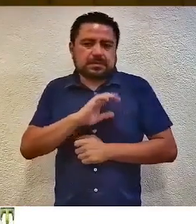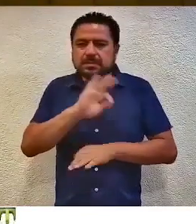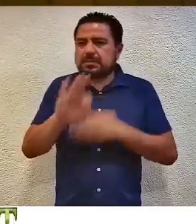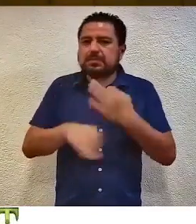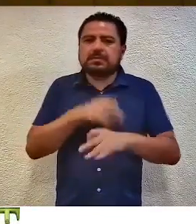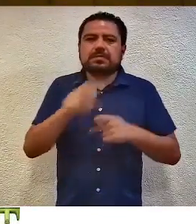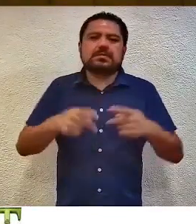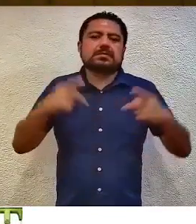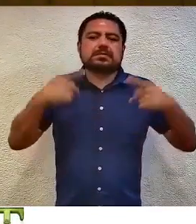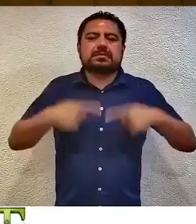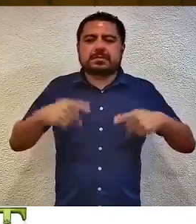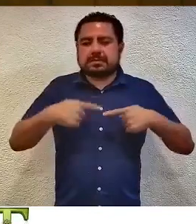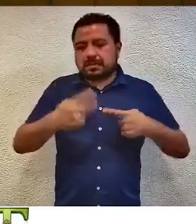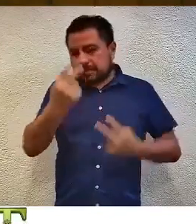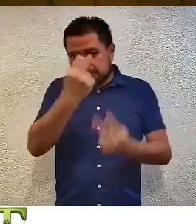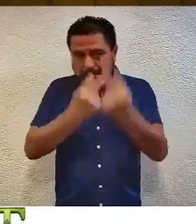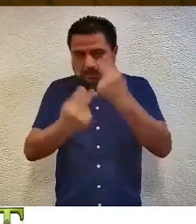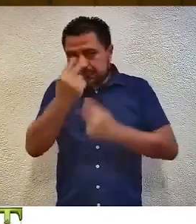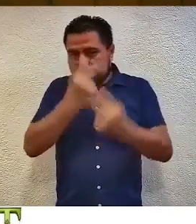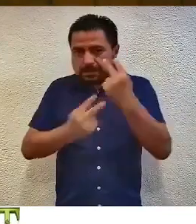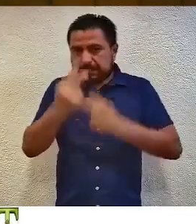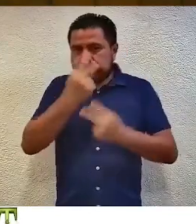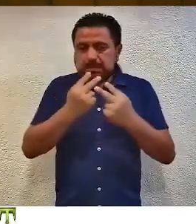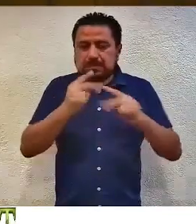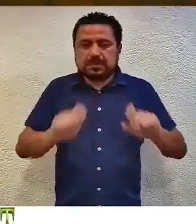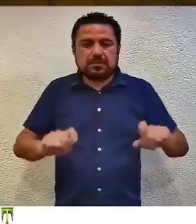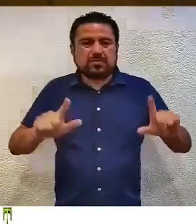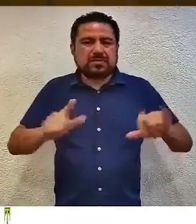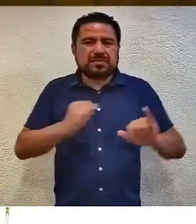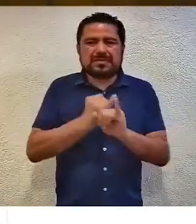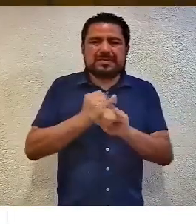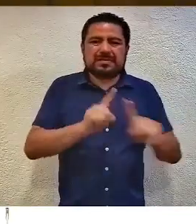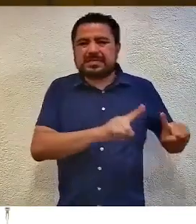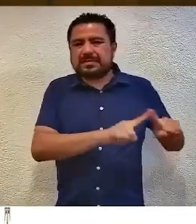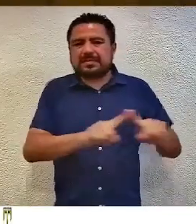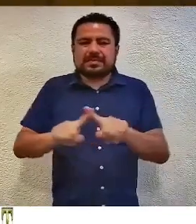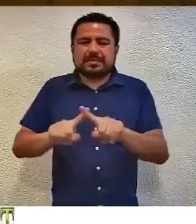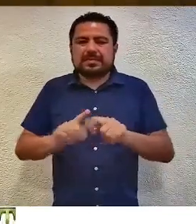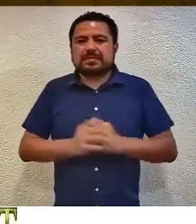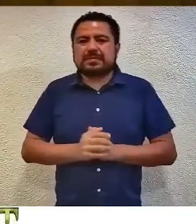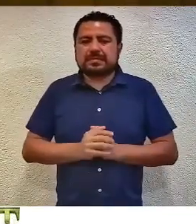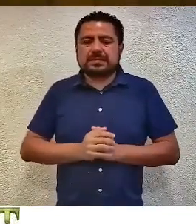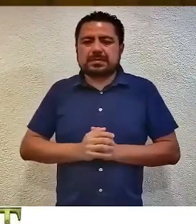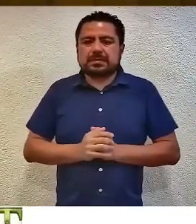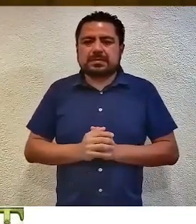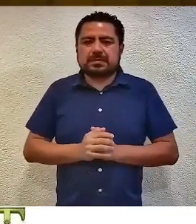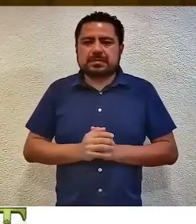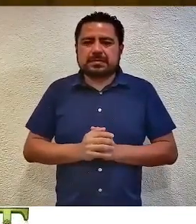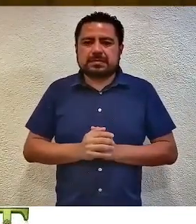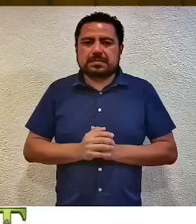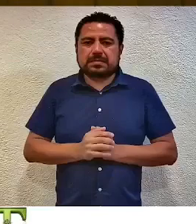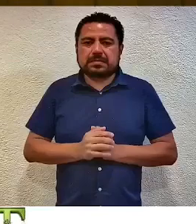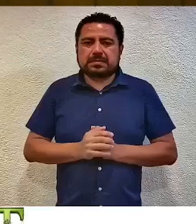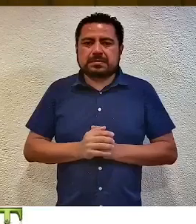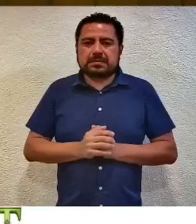las personas que nos siguen a través de las diferentes plataformas